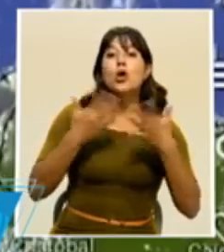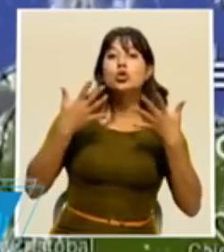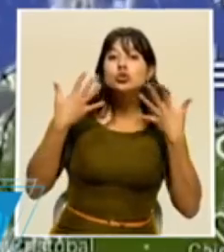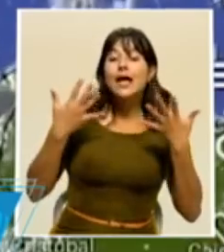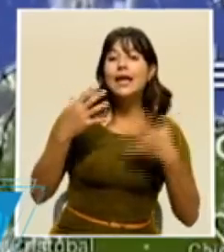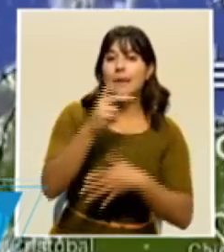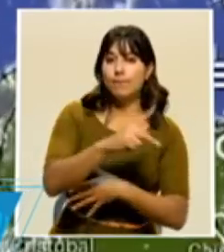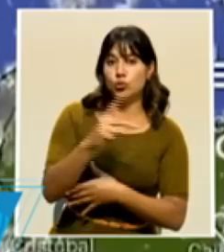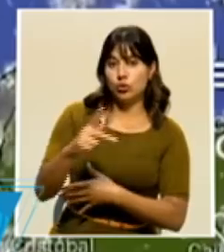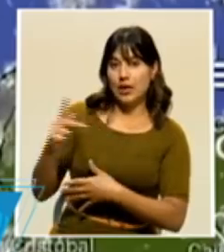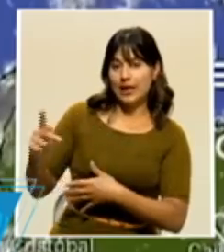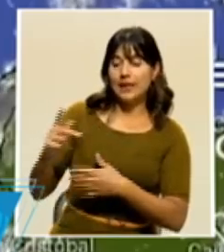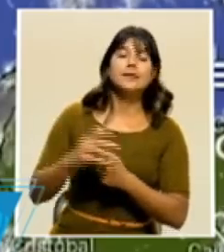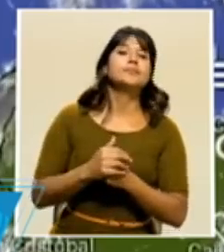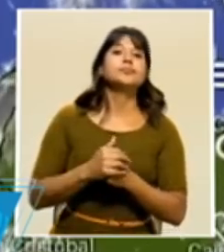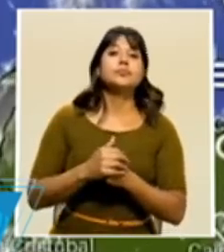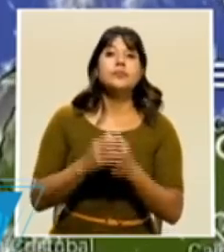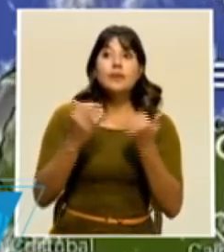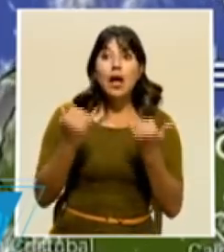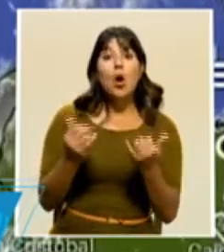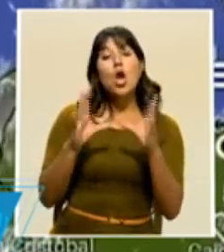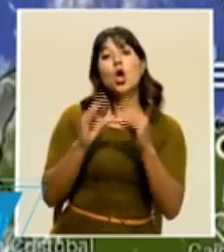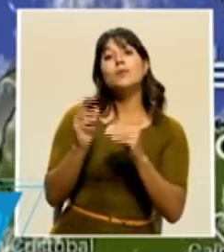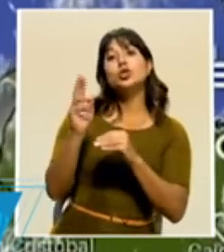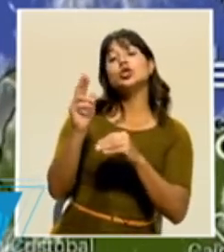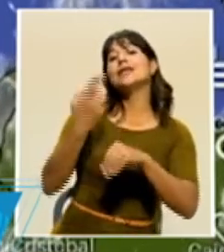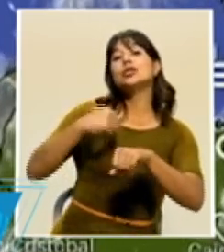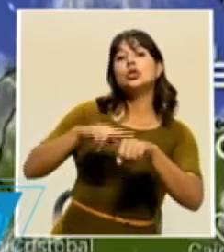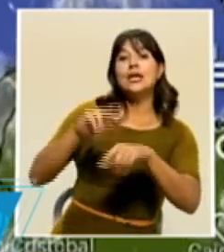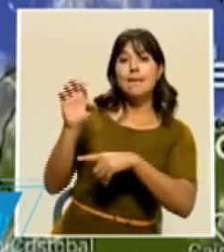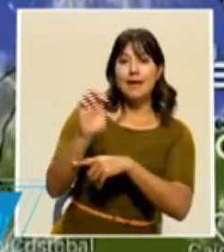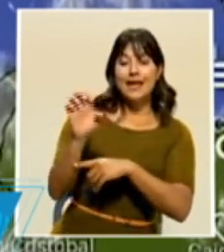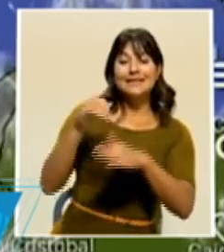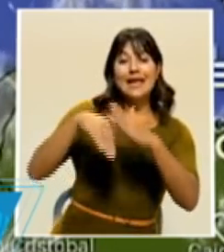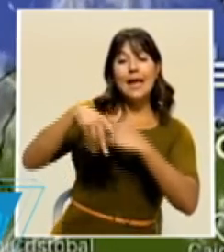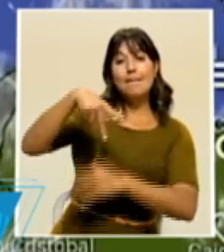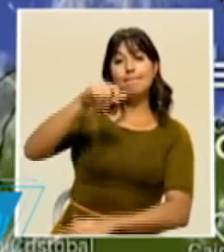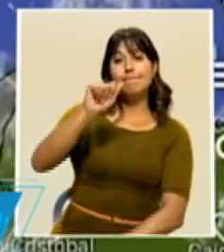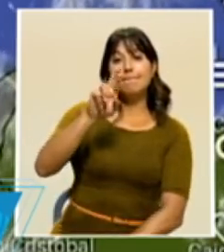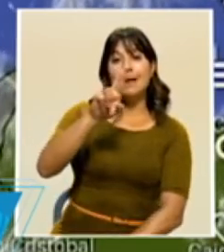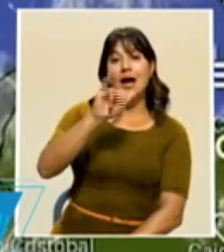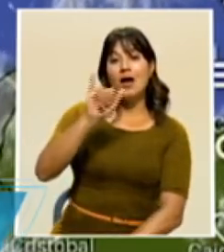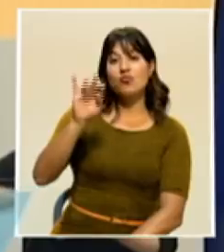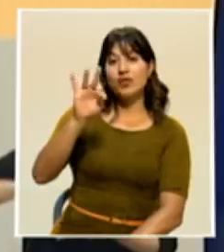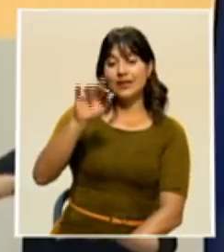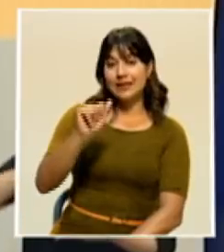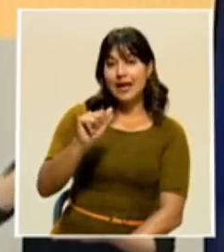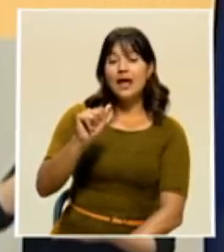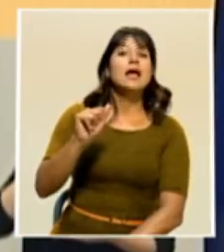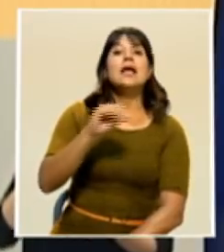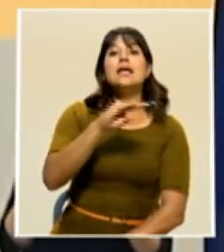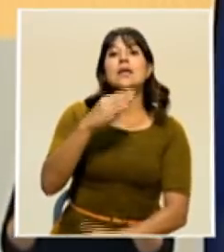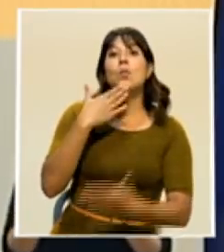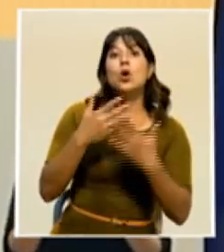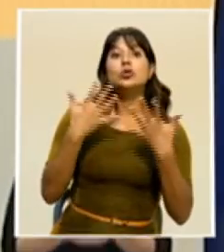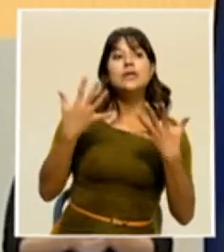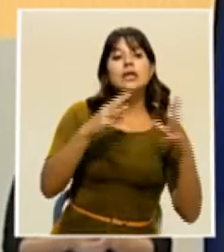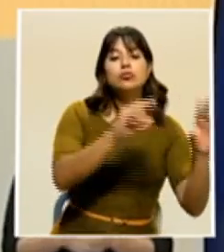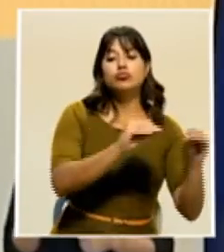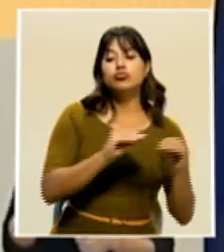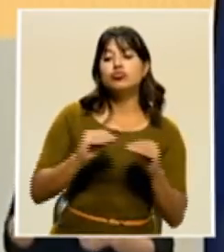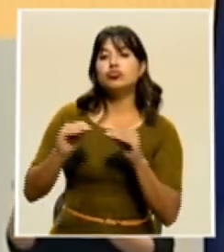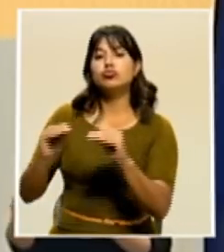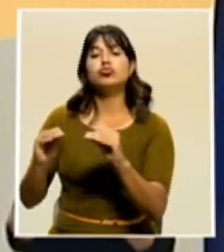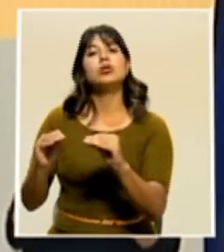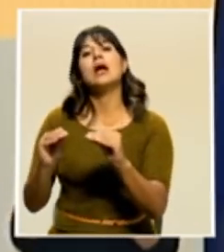emergencias de Parrita y Corredores trasladaron a 63 personas a albergues y casas de familiares. Esto generó que en el